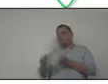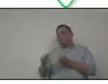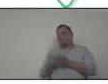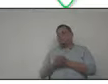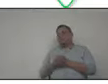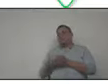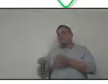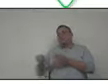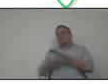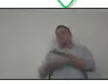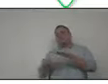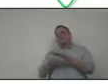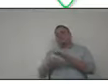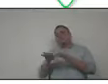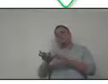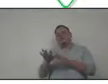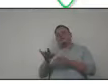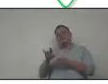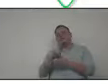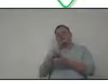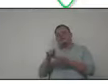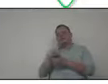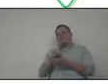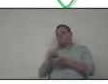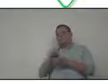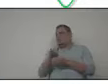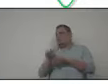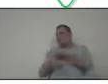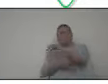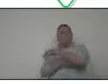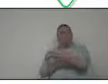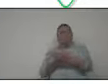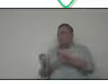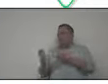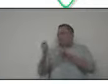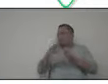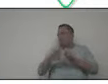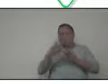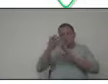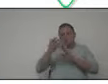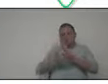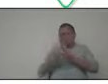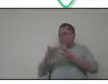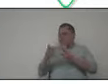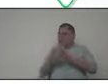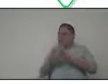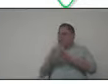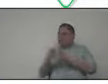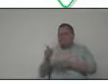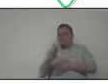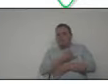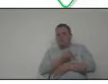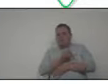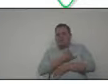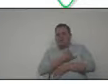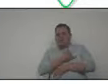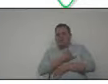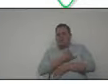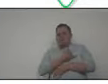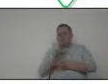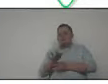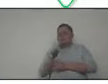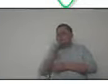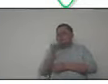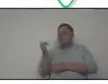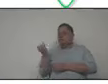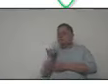área urbana en el ministerio evaluados, que está el municipio de Yopal y el municipio de Agua